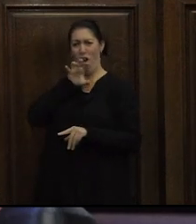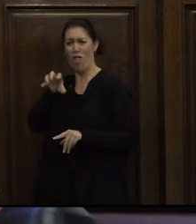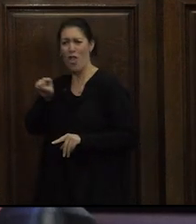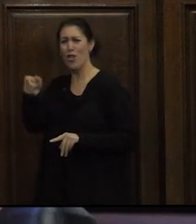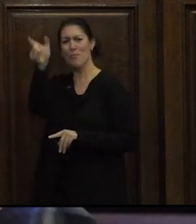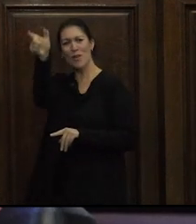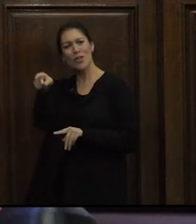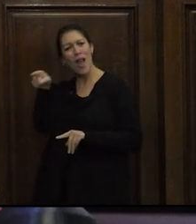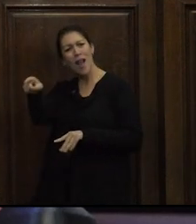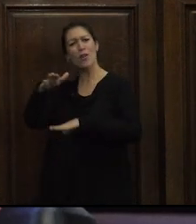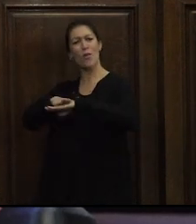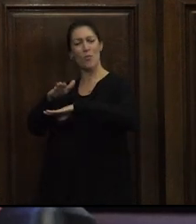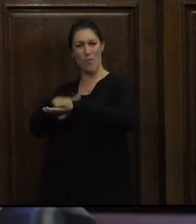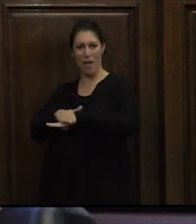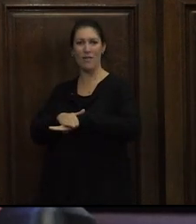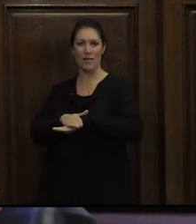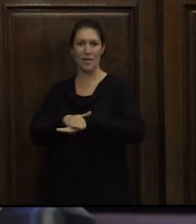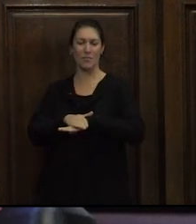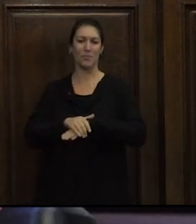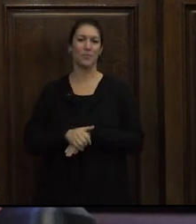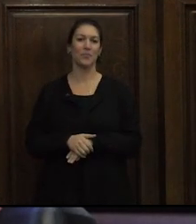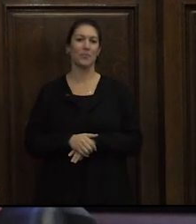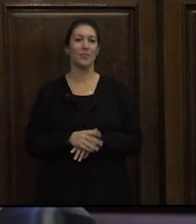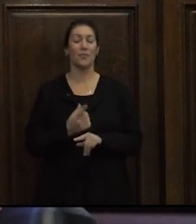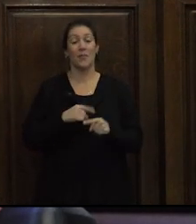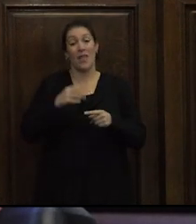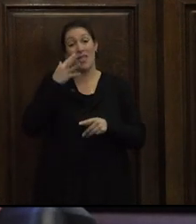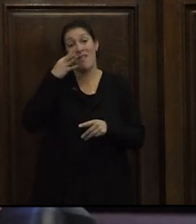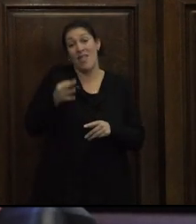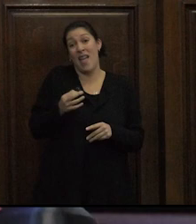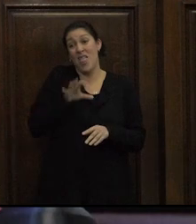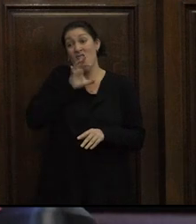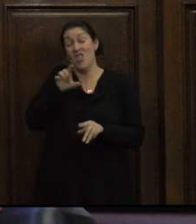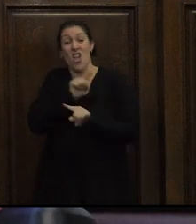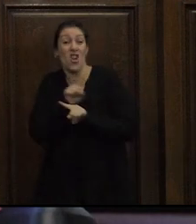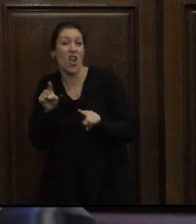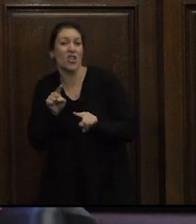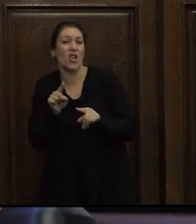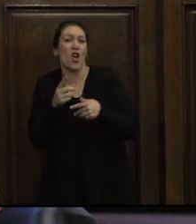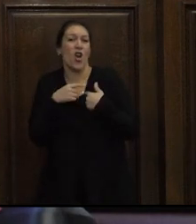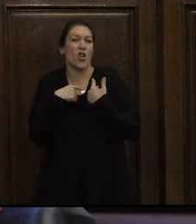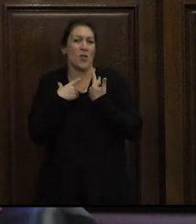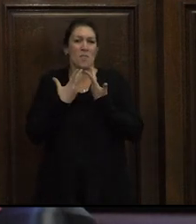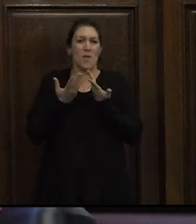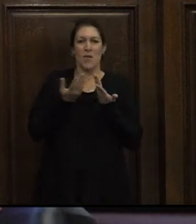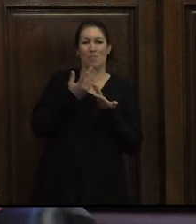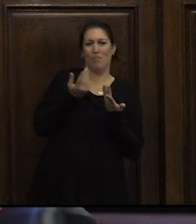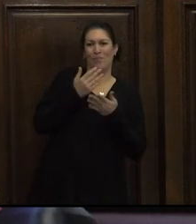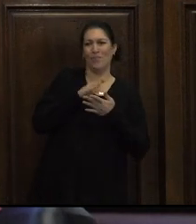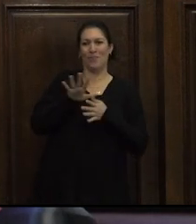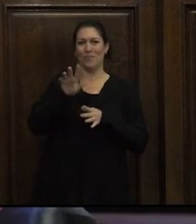llama el odio, quizás sería más adecuado llamarlo resentimiento, ¿no? Haters son los resenters.